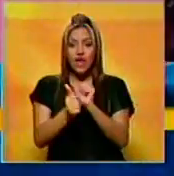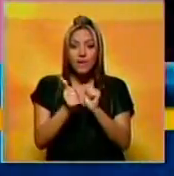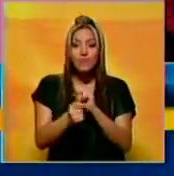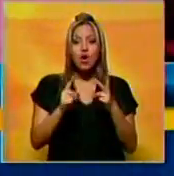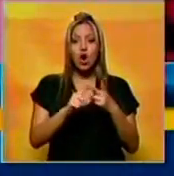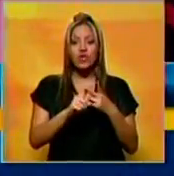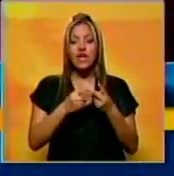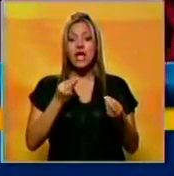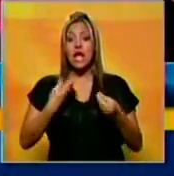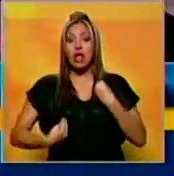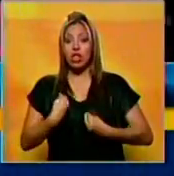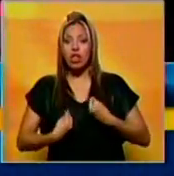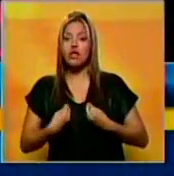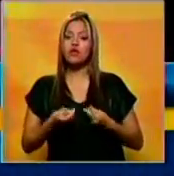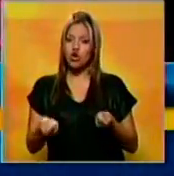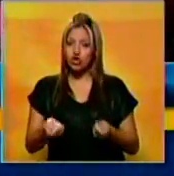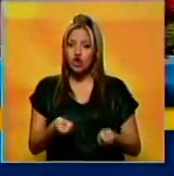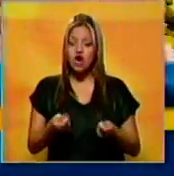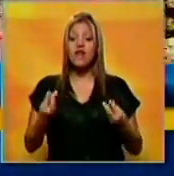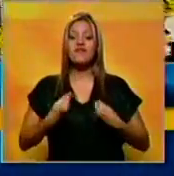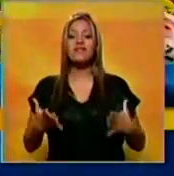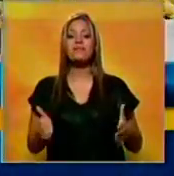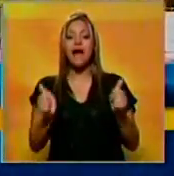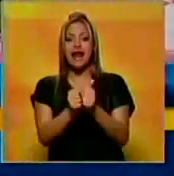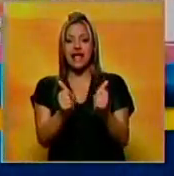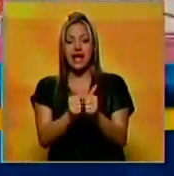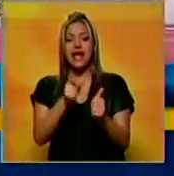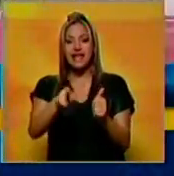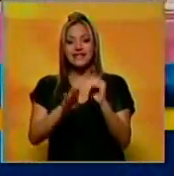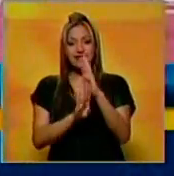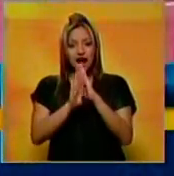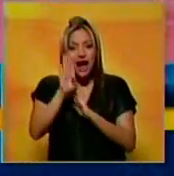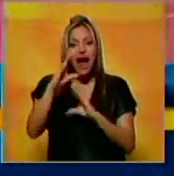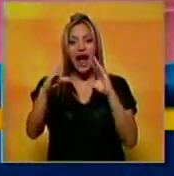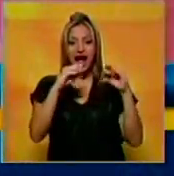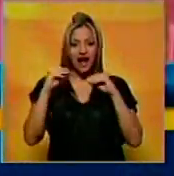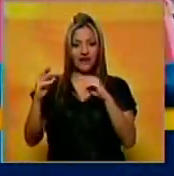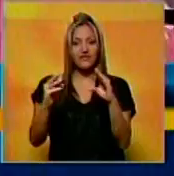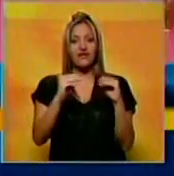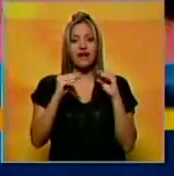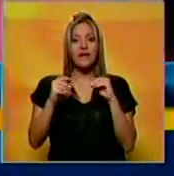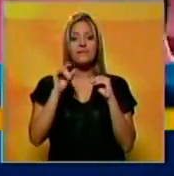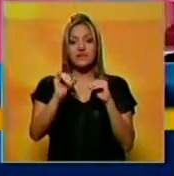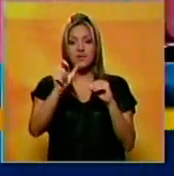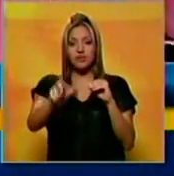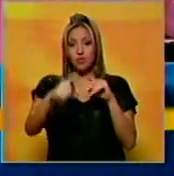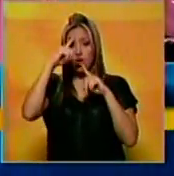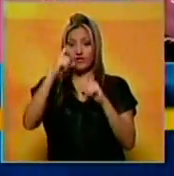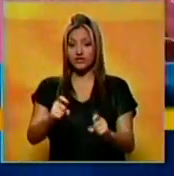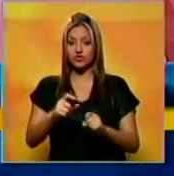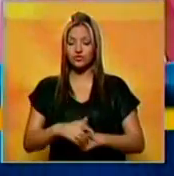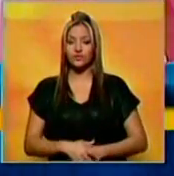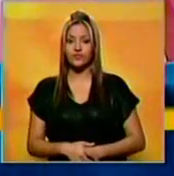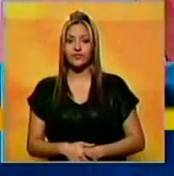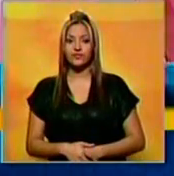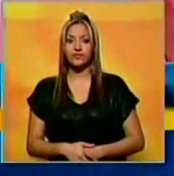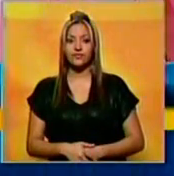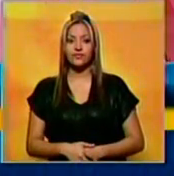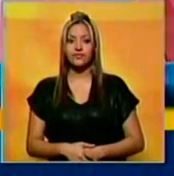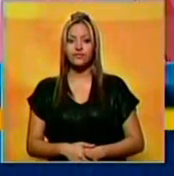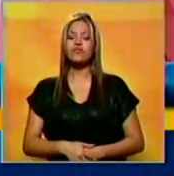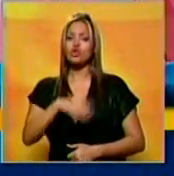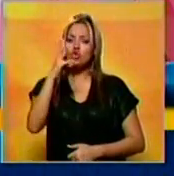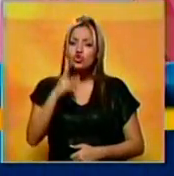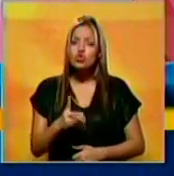ejercicio, manejo del estrés y vida en pareja, temas que fueron desarrollados ampliamente por el panel de especialistas. En cifras,